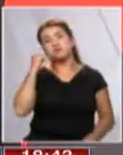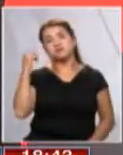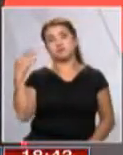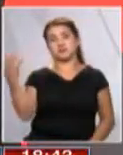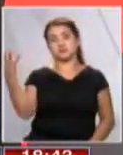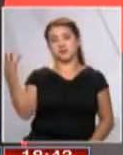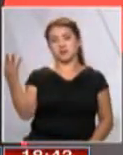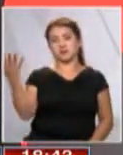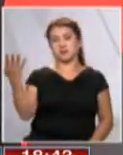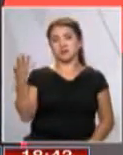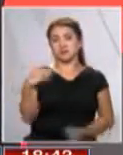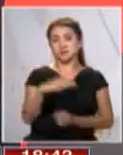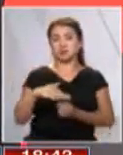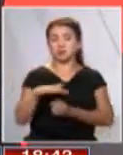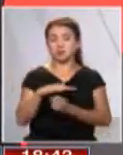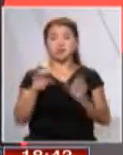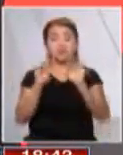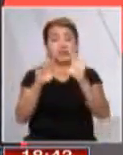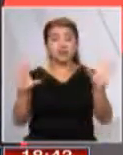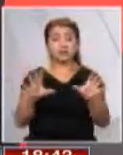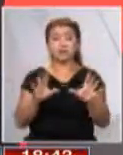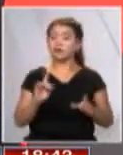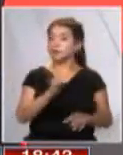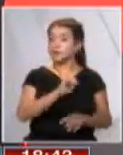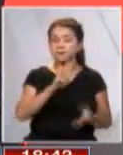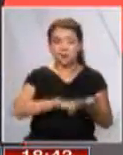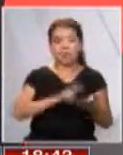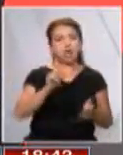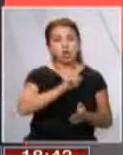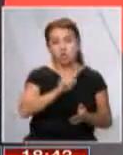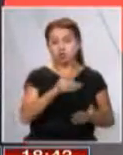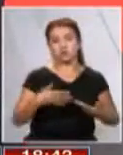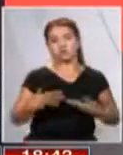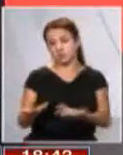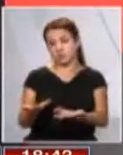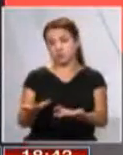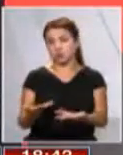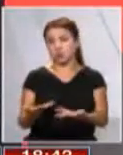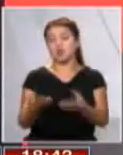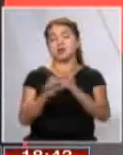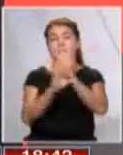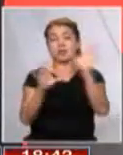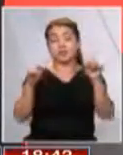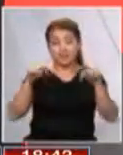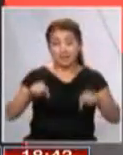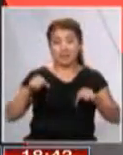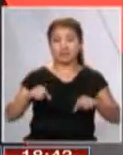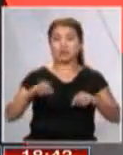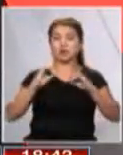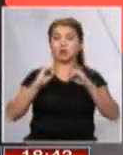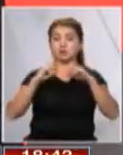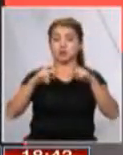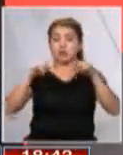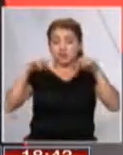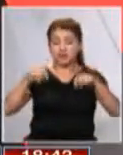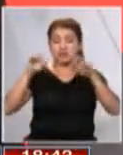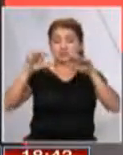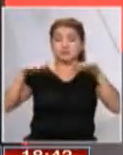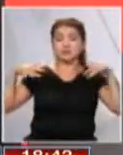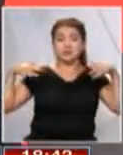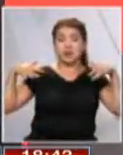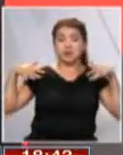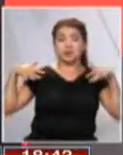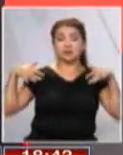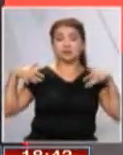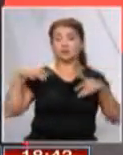situaciones lo que está claro es que no estamos invitadas los que está claro que con esto esta oportunidad esta cumbre este seminario se queda